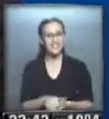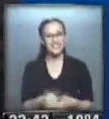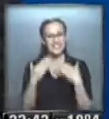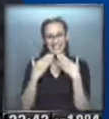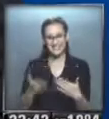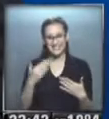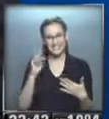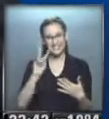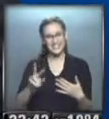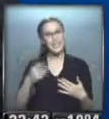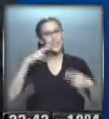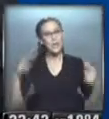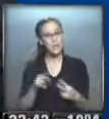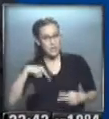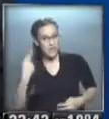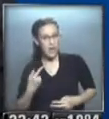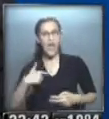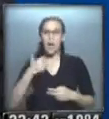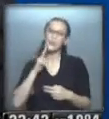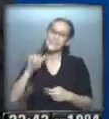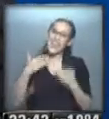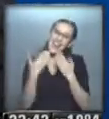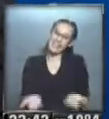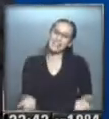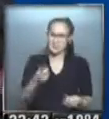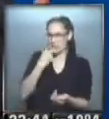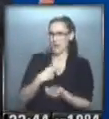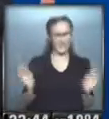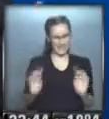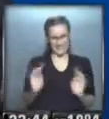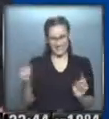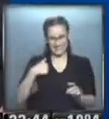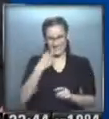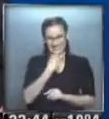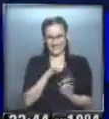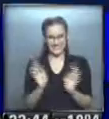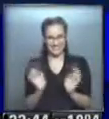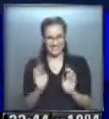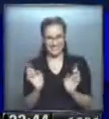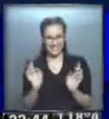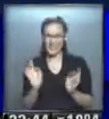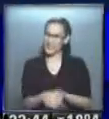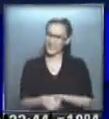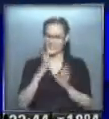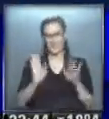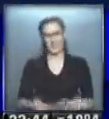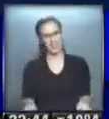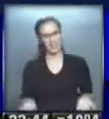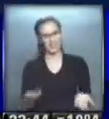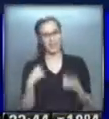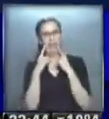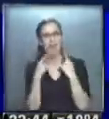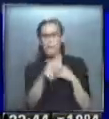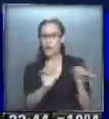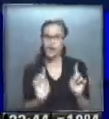Gracias por acompañarnos, Félix. Nos vemos mañana. Un gusto. A Agustina no le vamos a decir que se deje y el Agustina bigote. También, y que por favor no se vaya a dejar los bigotes. Está. Que nada, nadie. Y usted